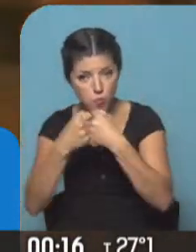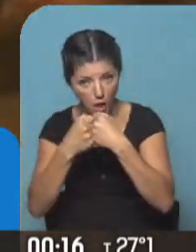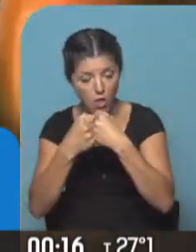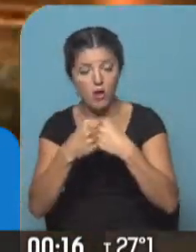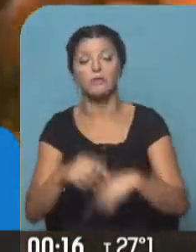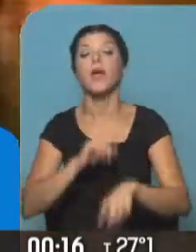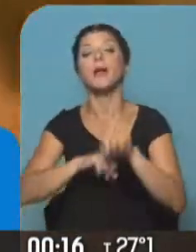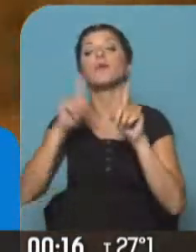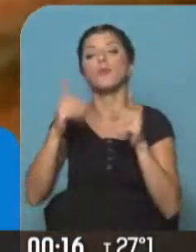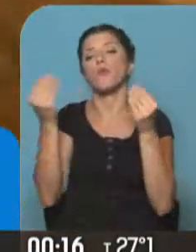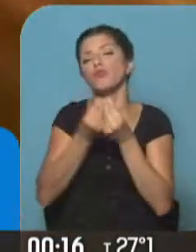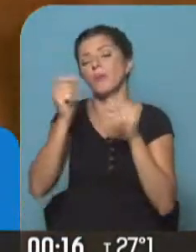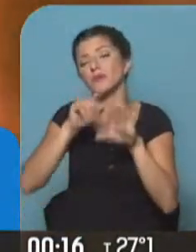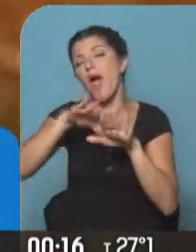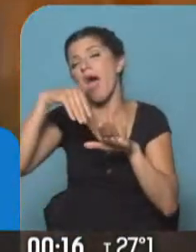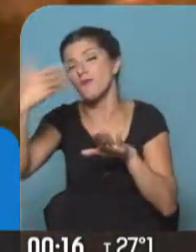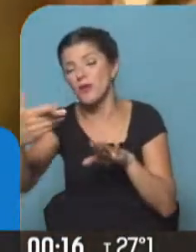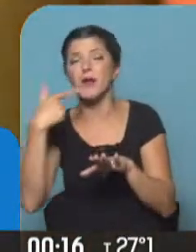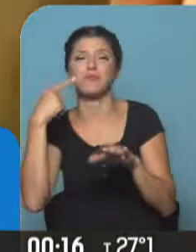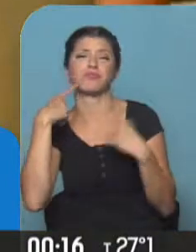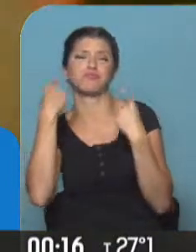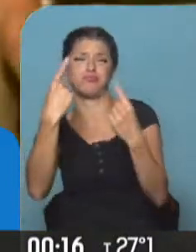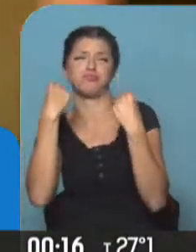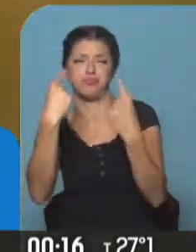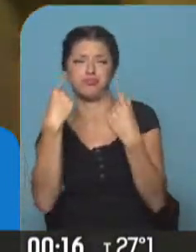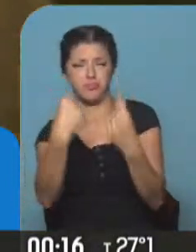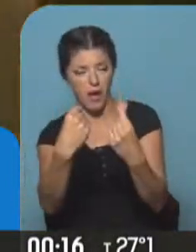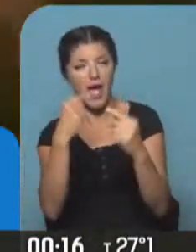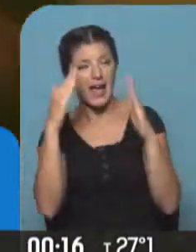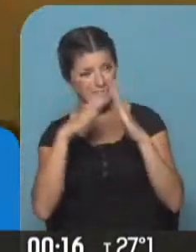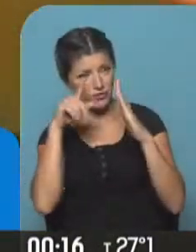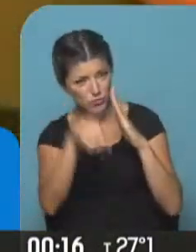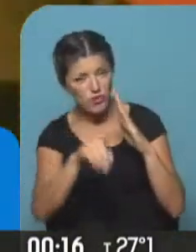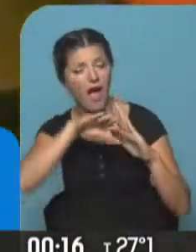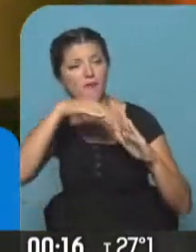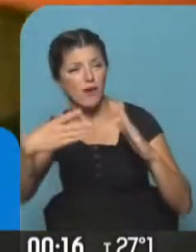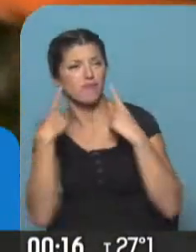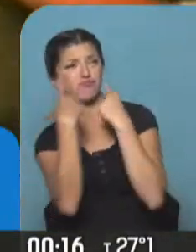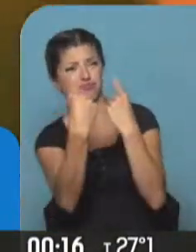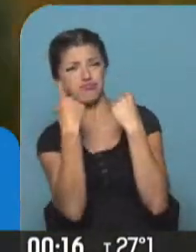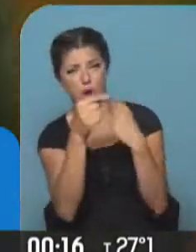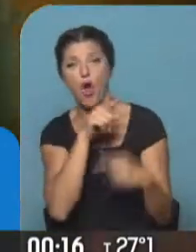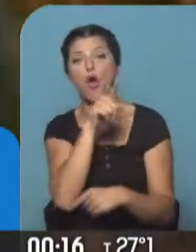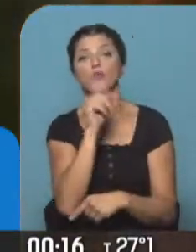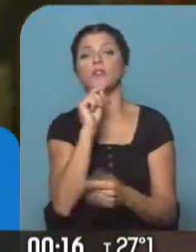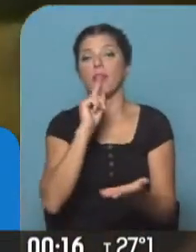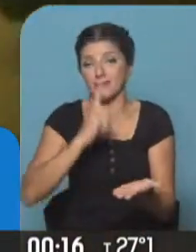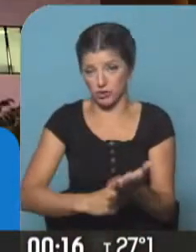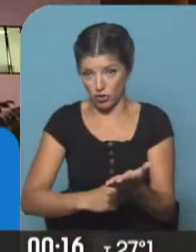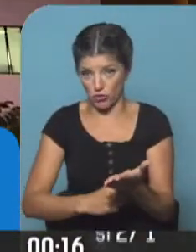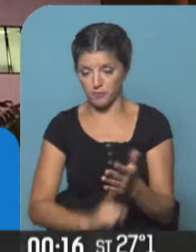personas se manifestaron frente a la residencia de Kuczynski para expresar su repudio. El exmandatario